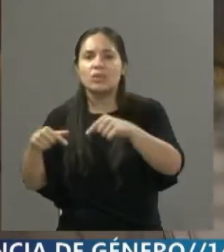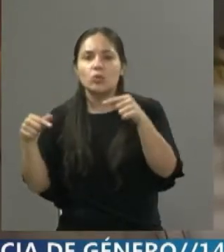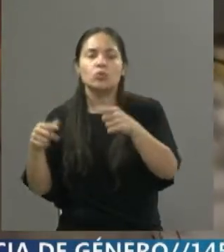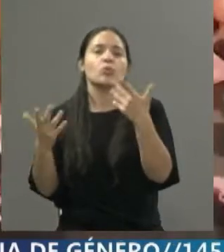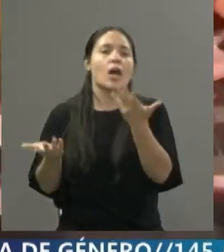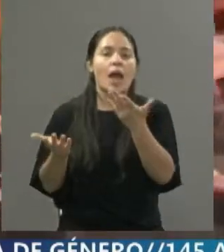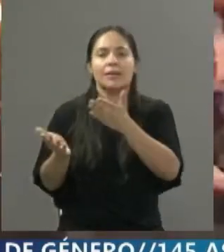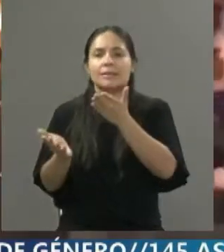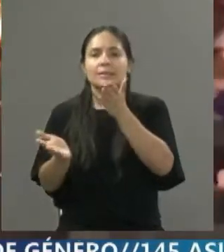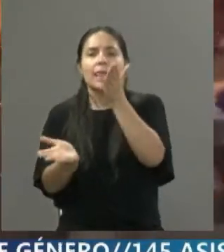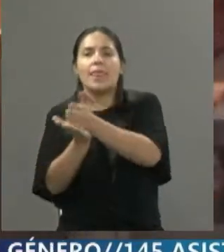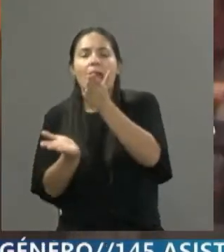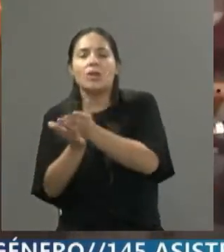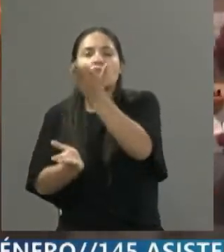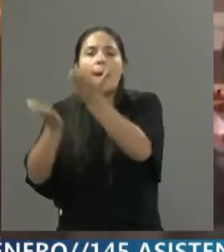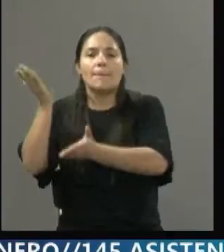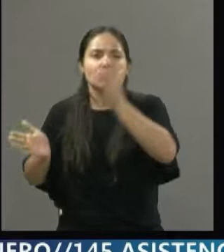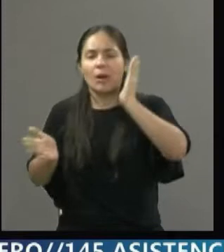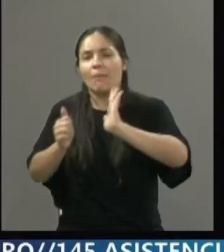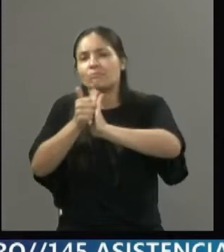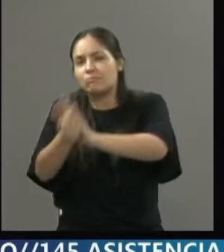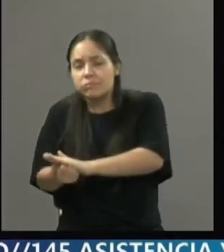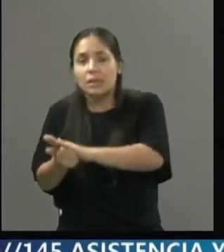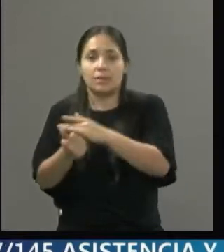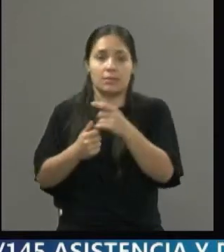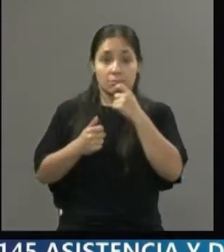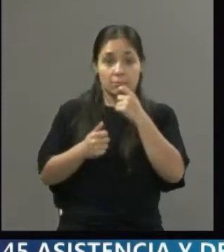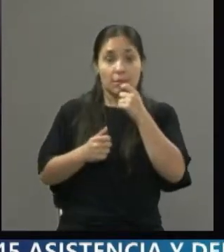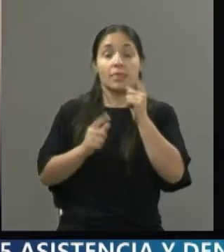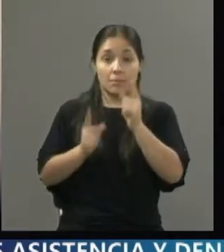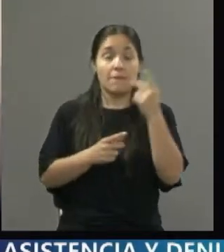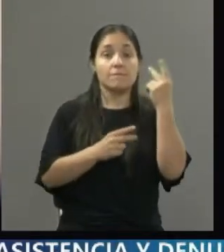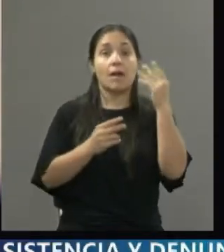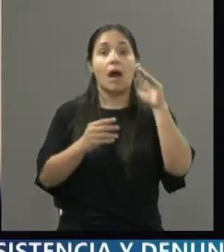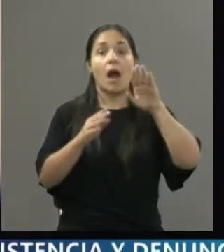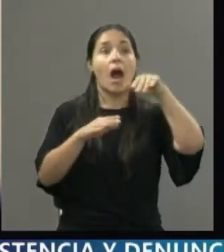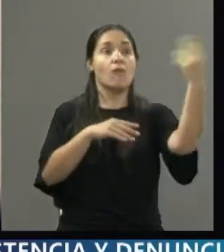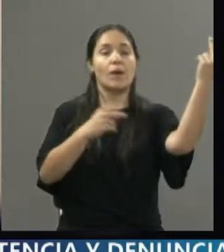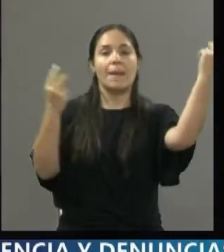humanidad, migrantes, niñez y adolescencia y mucho más.